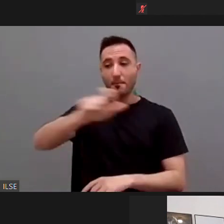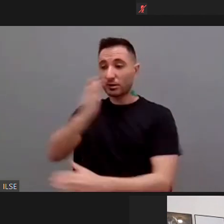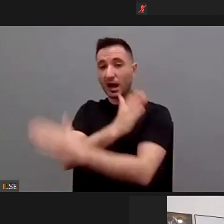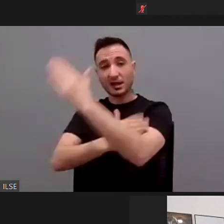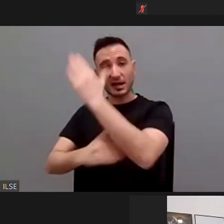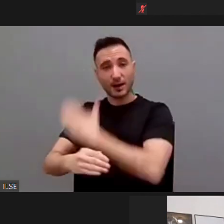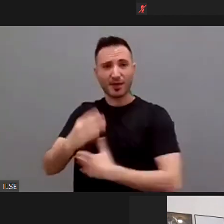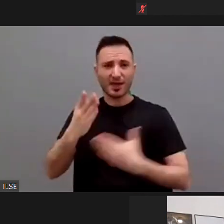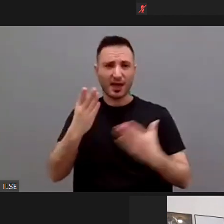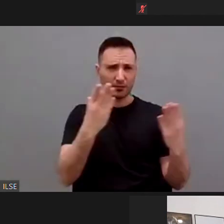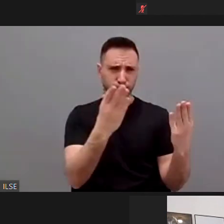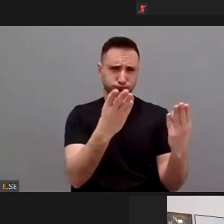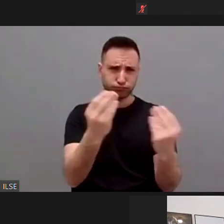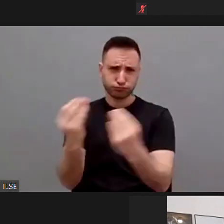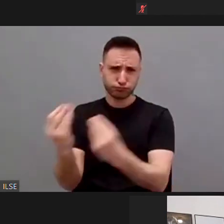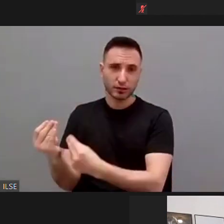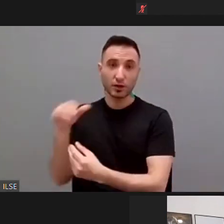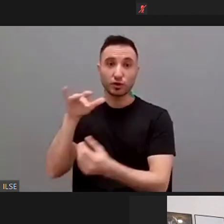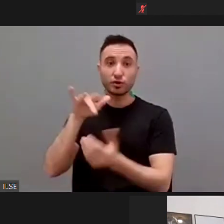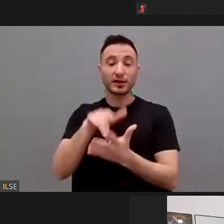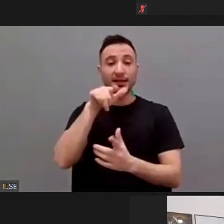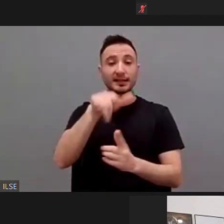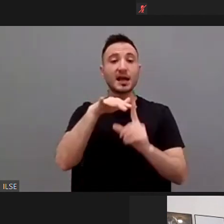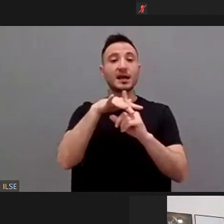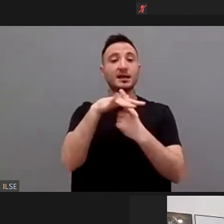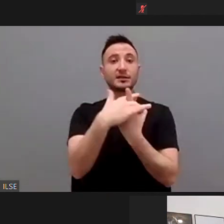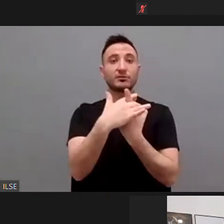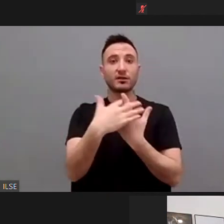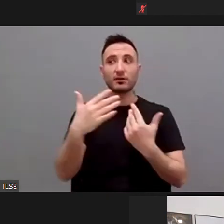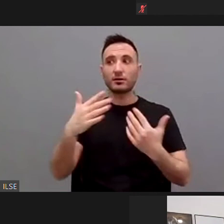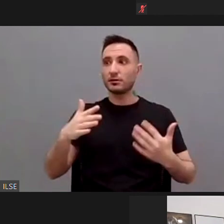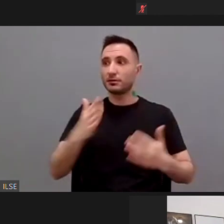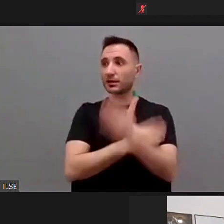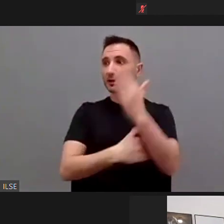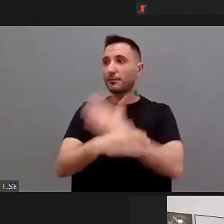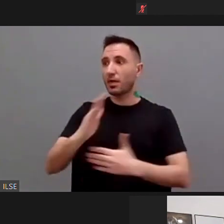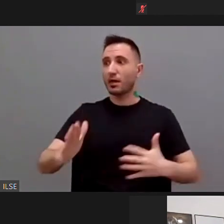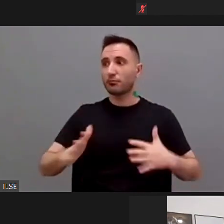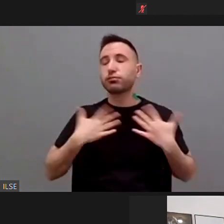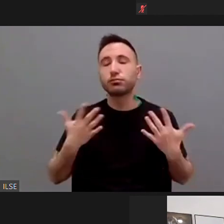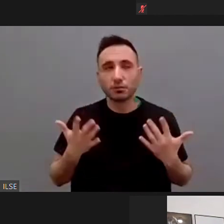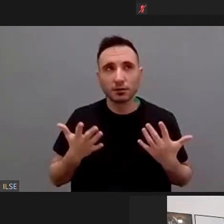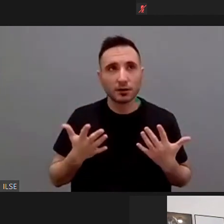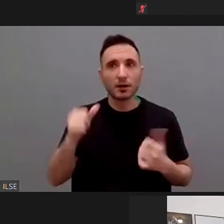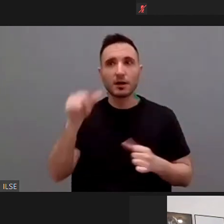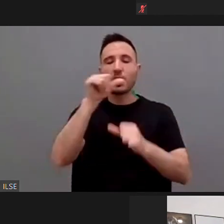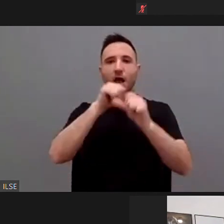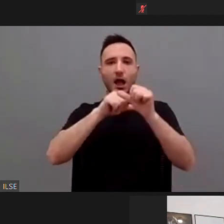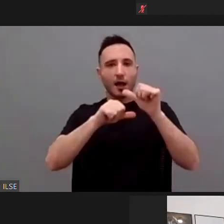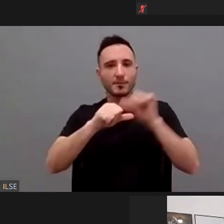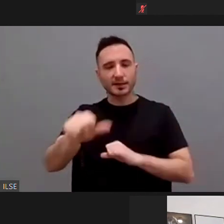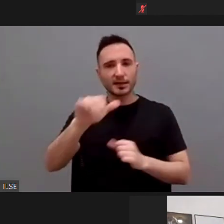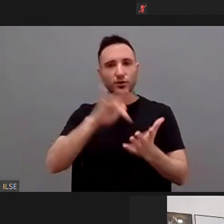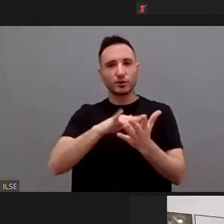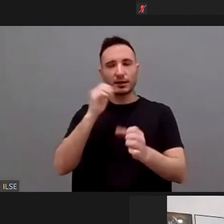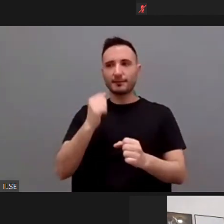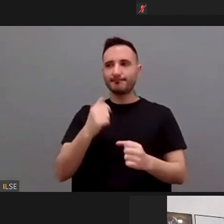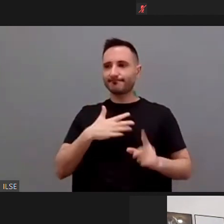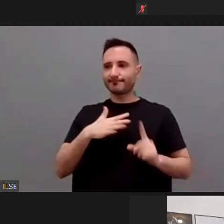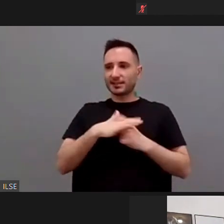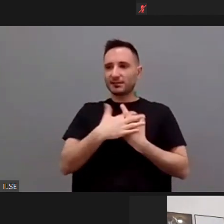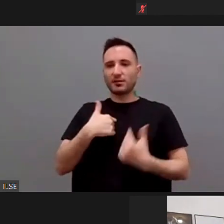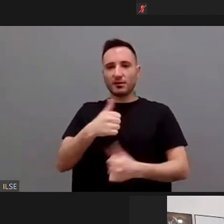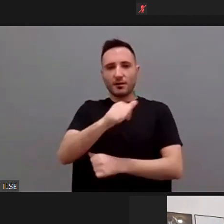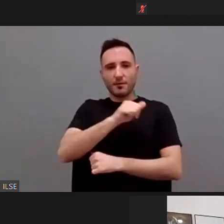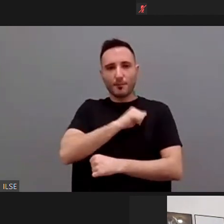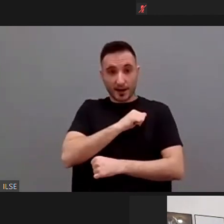que ese sobrevenimiento de la discapacidad les conlleva a una situación de inactividad, ¿no? Entonces, el tema de la